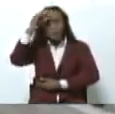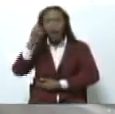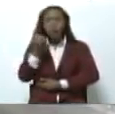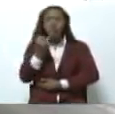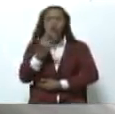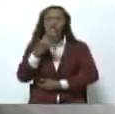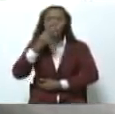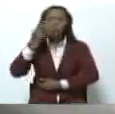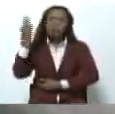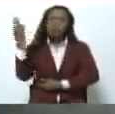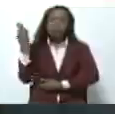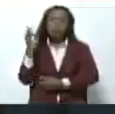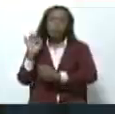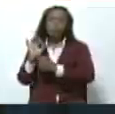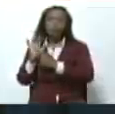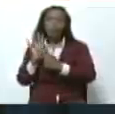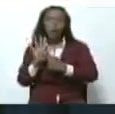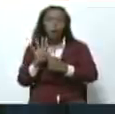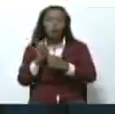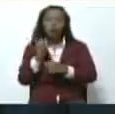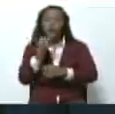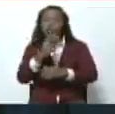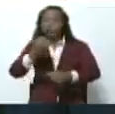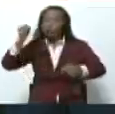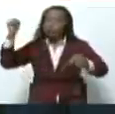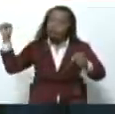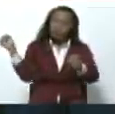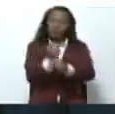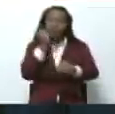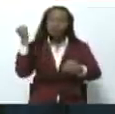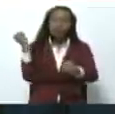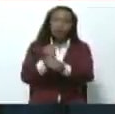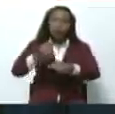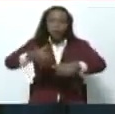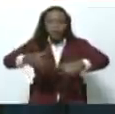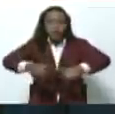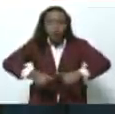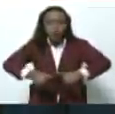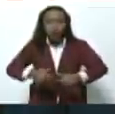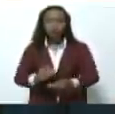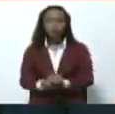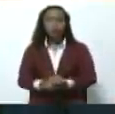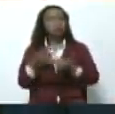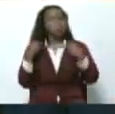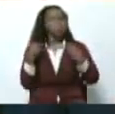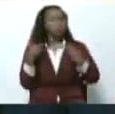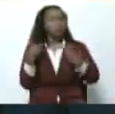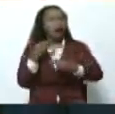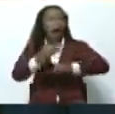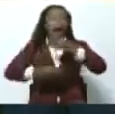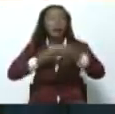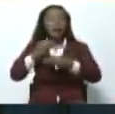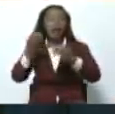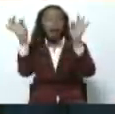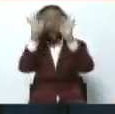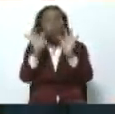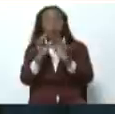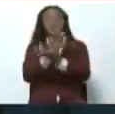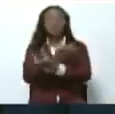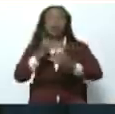verdades? ¿Cuánto trabajo y cuántos esfuerzos para consolidar el modelo